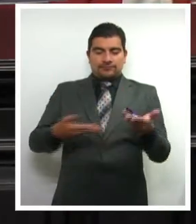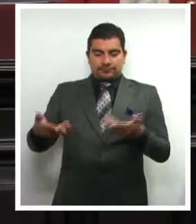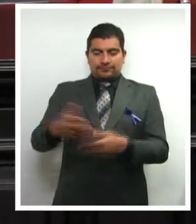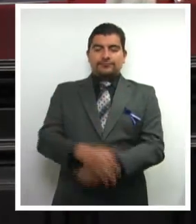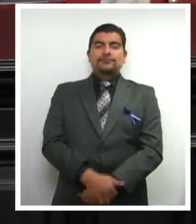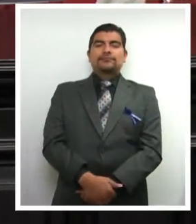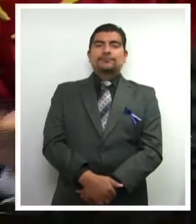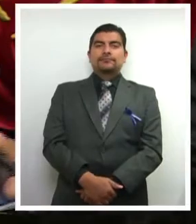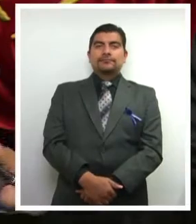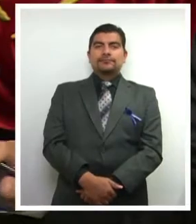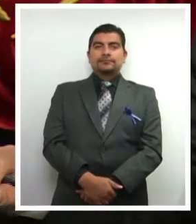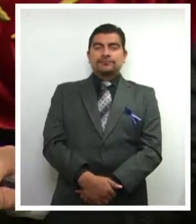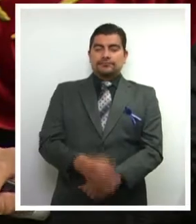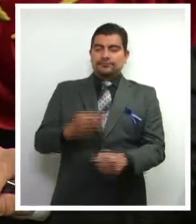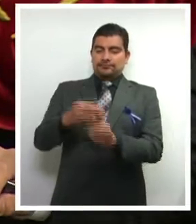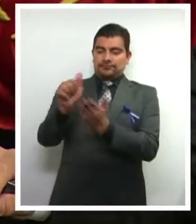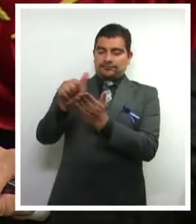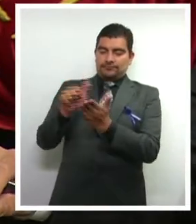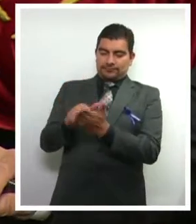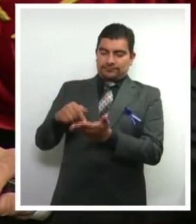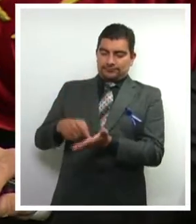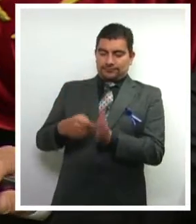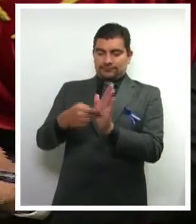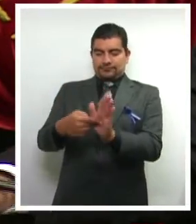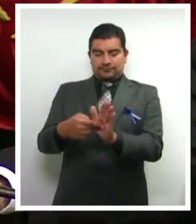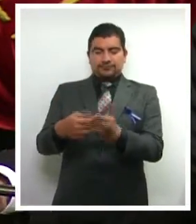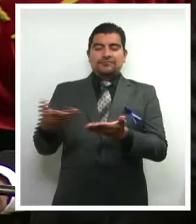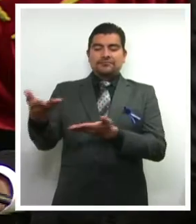Está a discusión el acta.